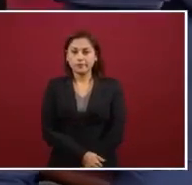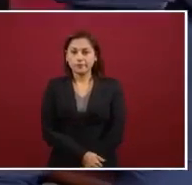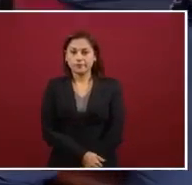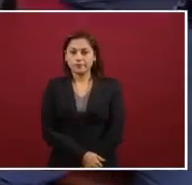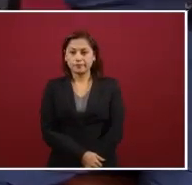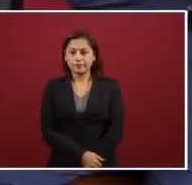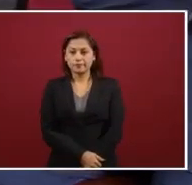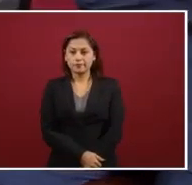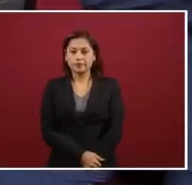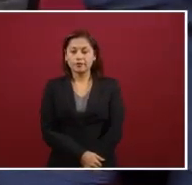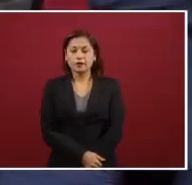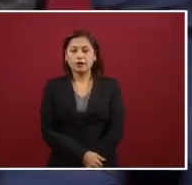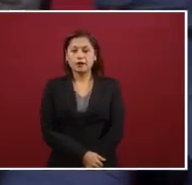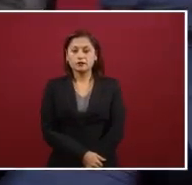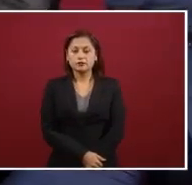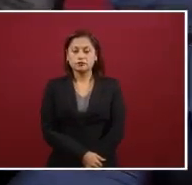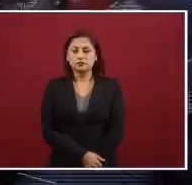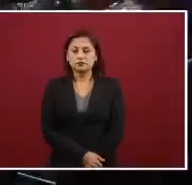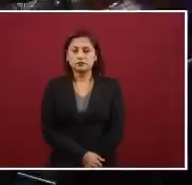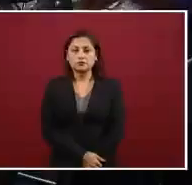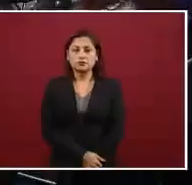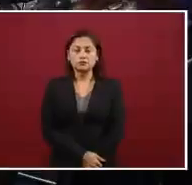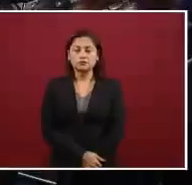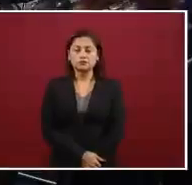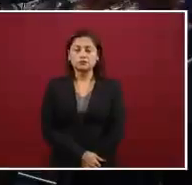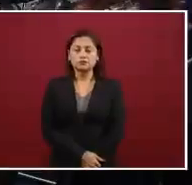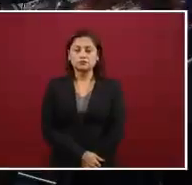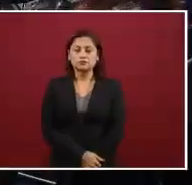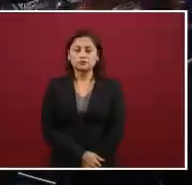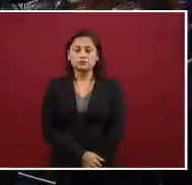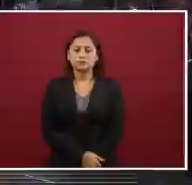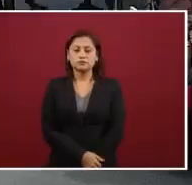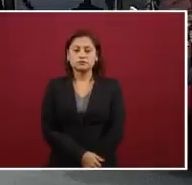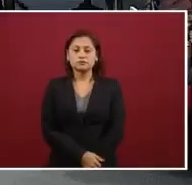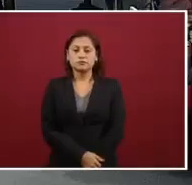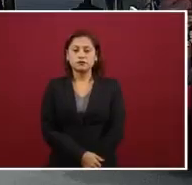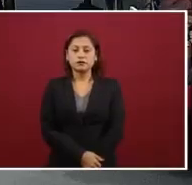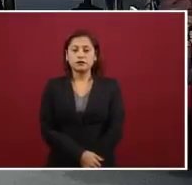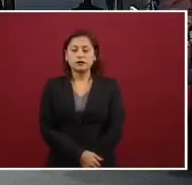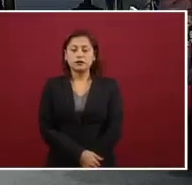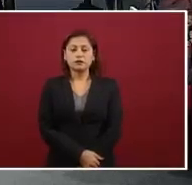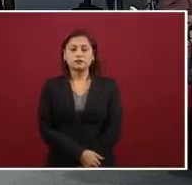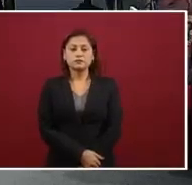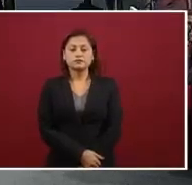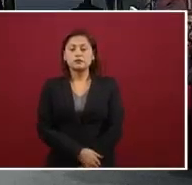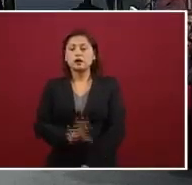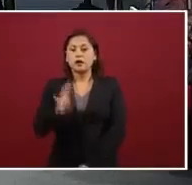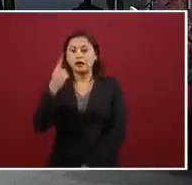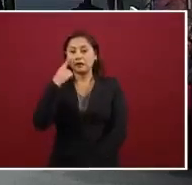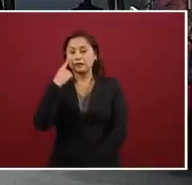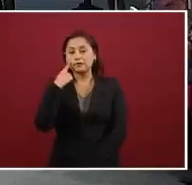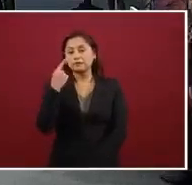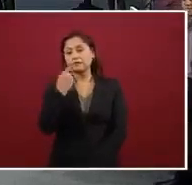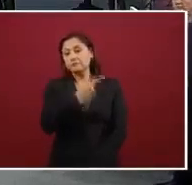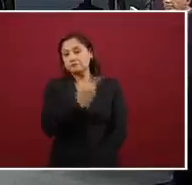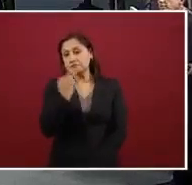Dos, vamos dos. A ver, bueno, pues este es el departamento.